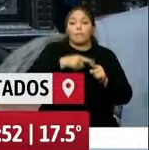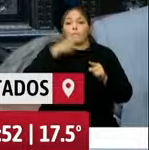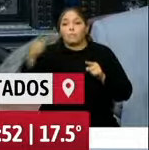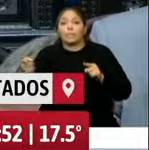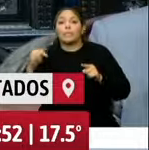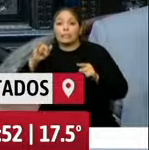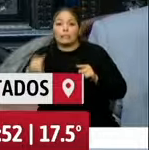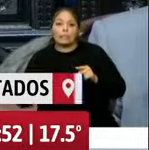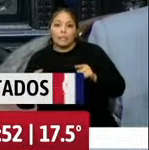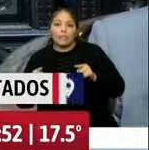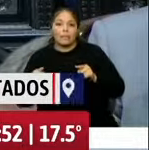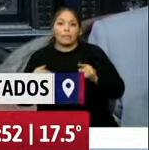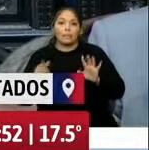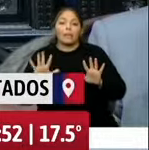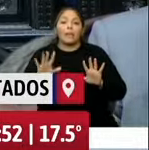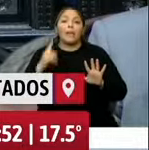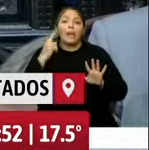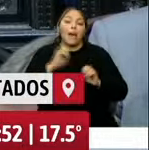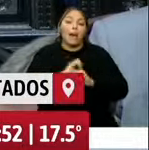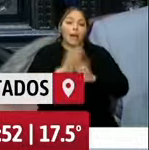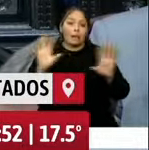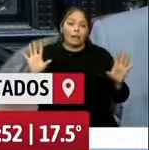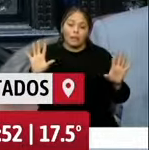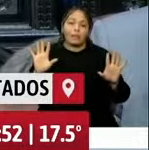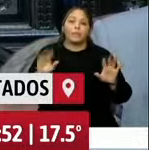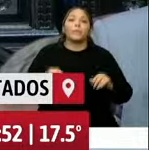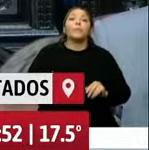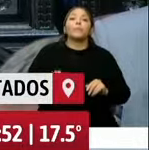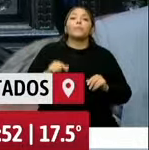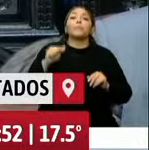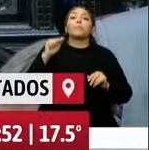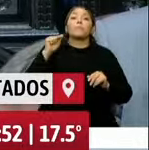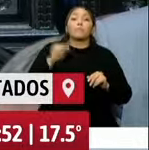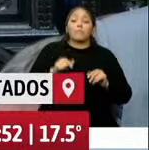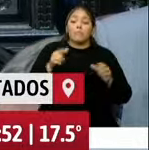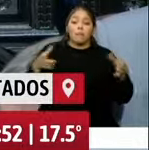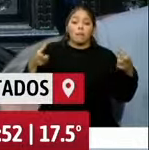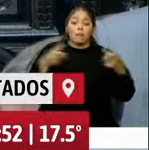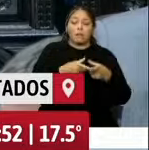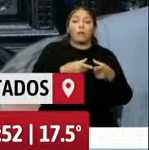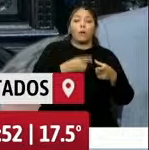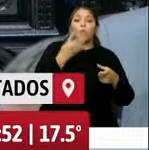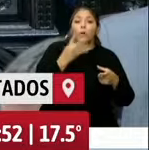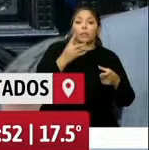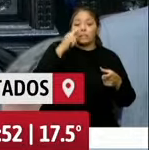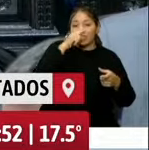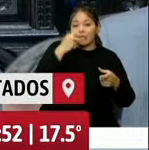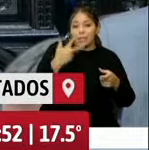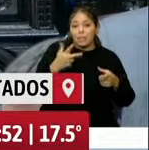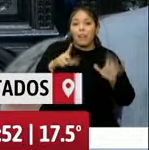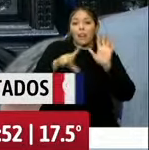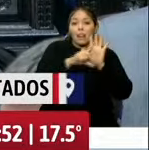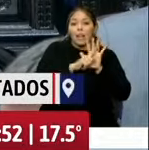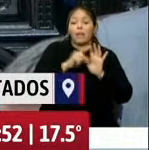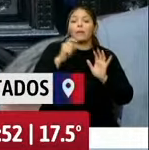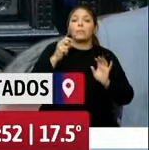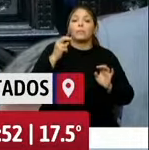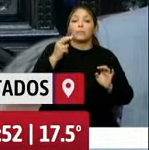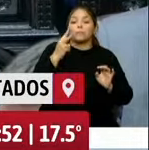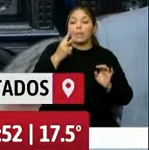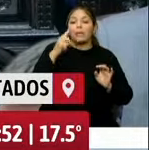camino empezó también a a a repartir datos sin sin un sustento Al menos que uno pueda